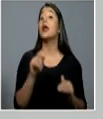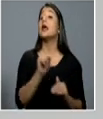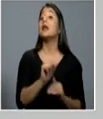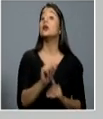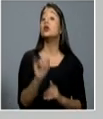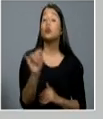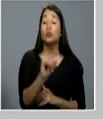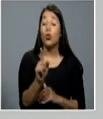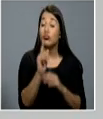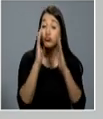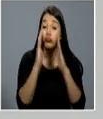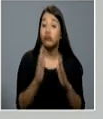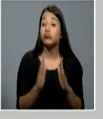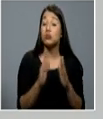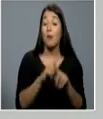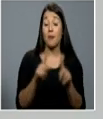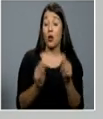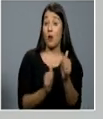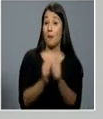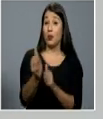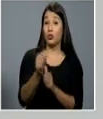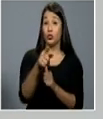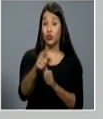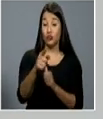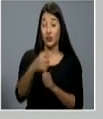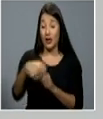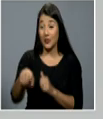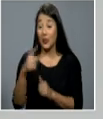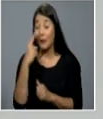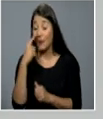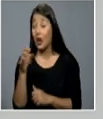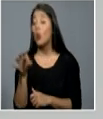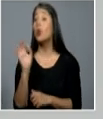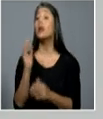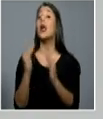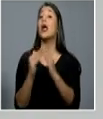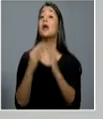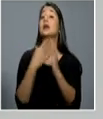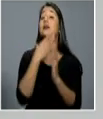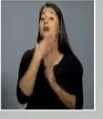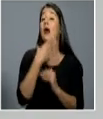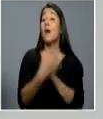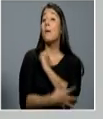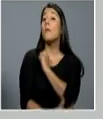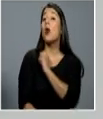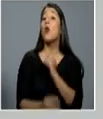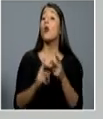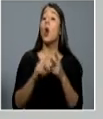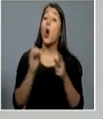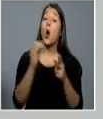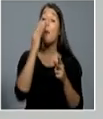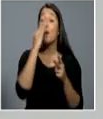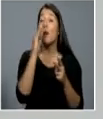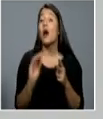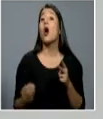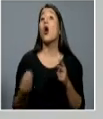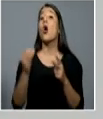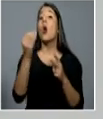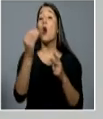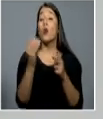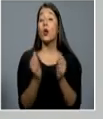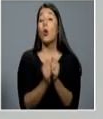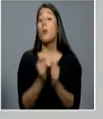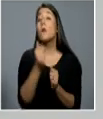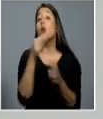automáticamente, pero en la gran mayoría usted los va a encontrar en hogares pobres y de madres jovencitas y que tienen una muy baja